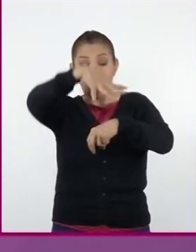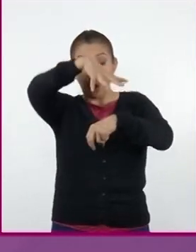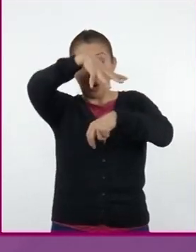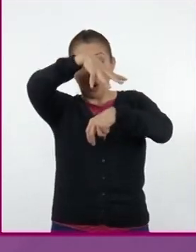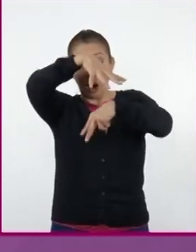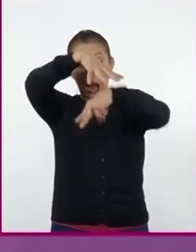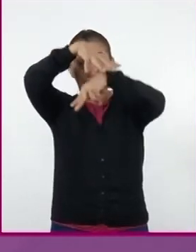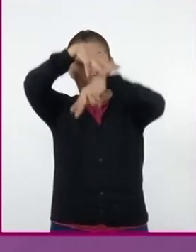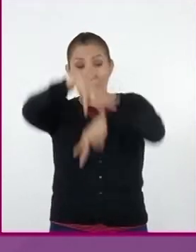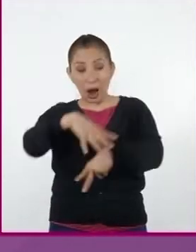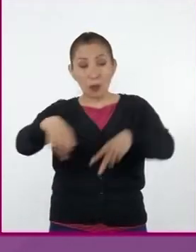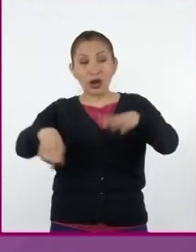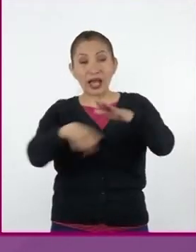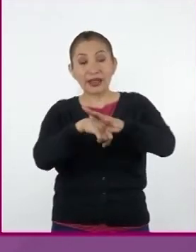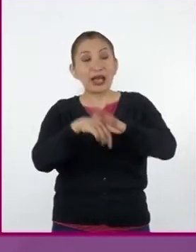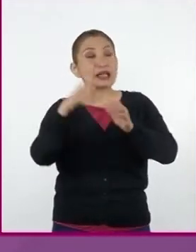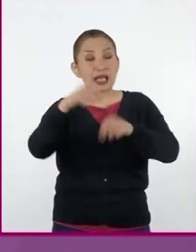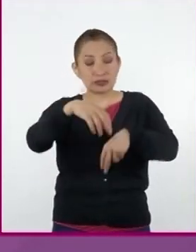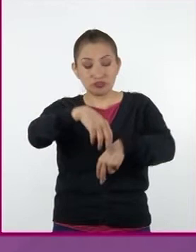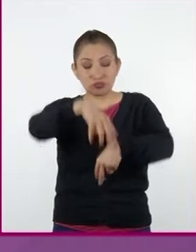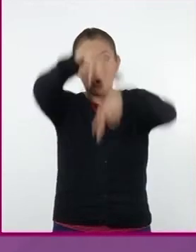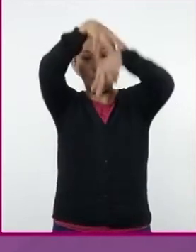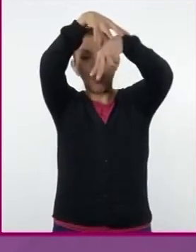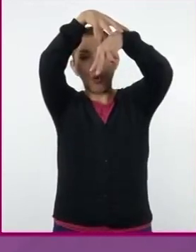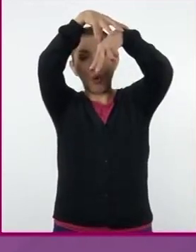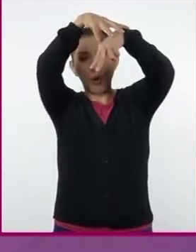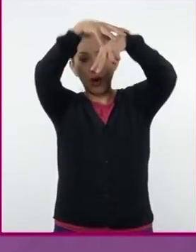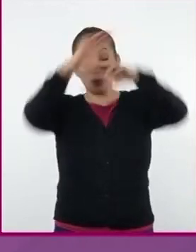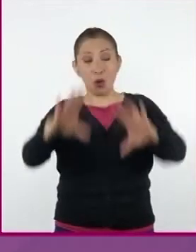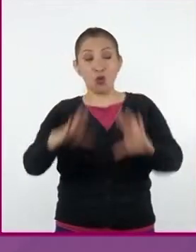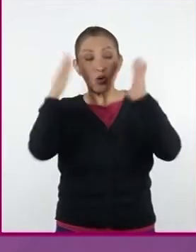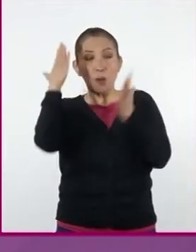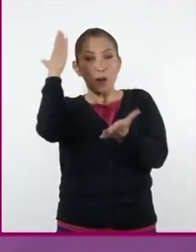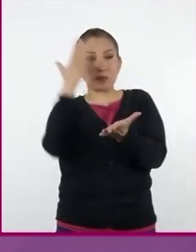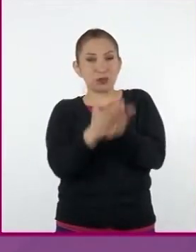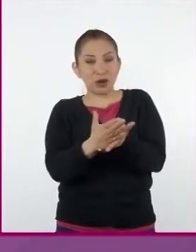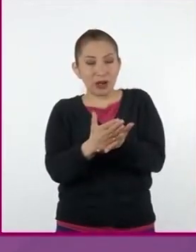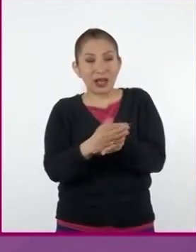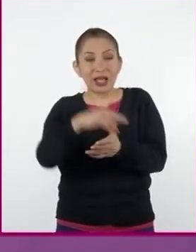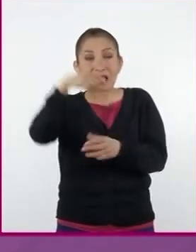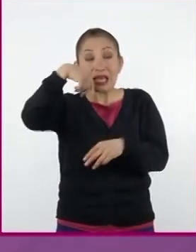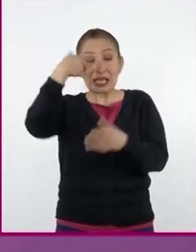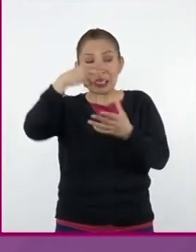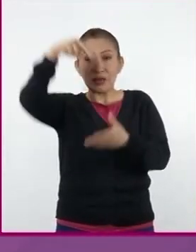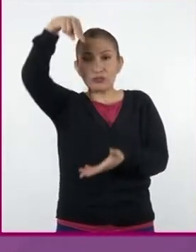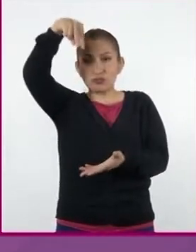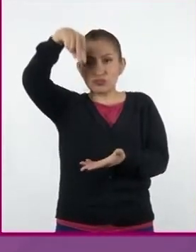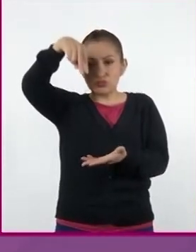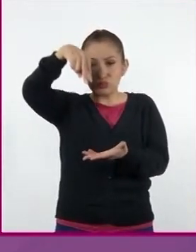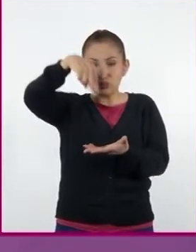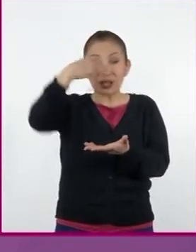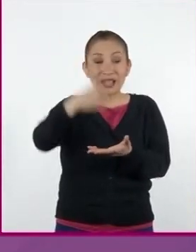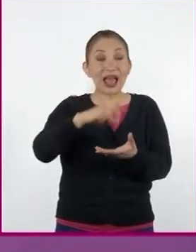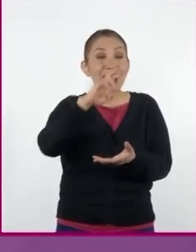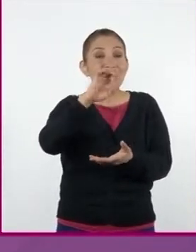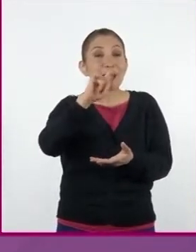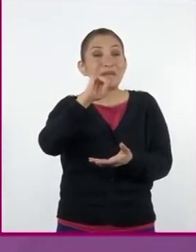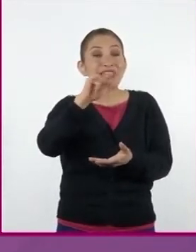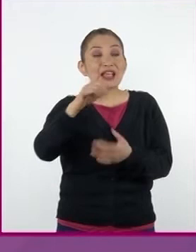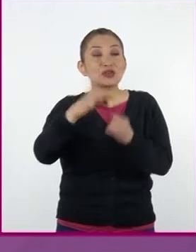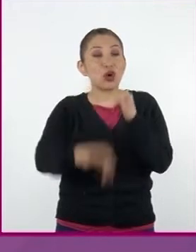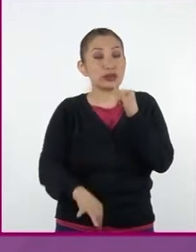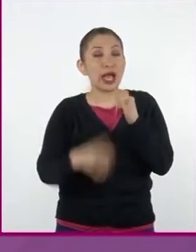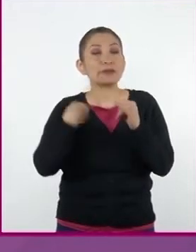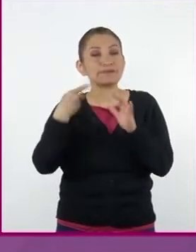aceleración es negativa, es decir, hay una desaceleración, y la caída posterior, llamada rapidez terminal,